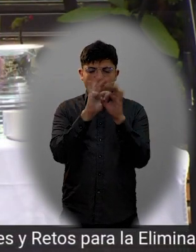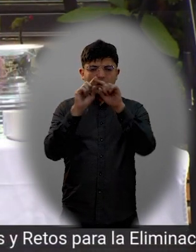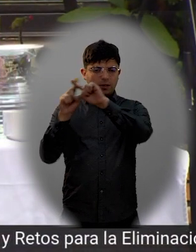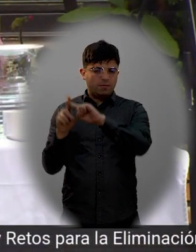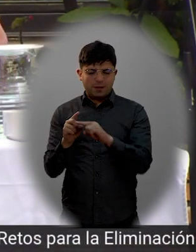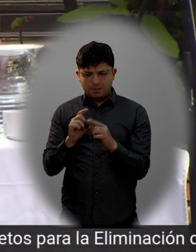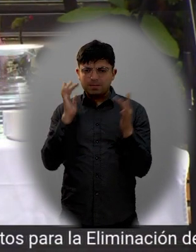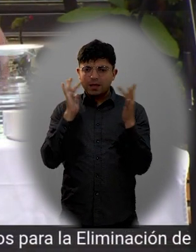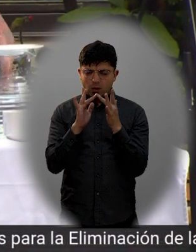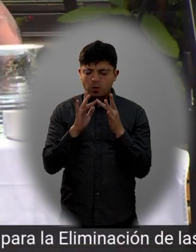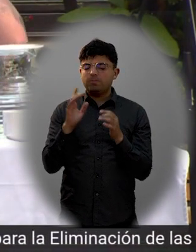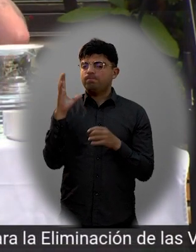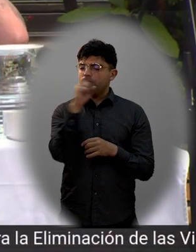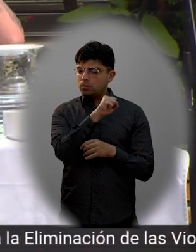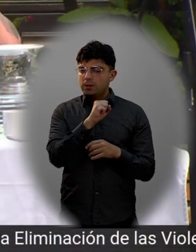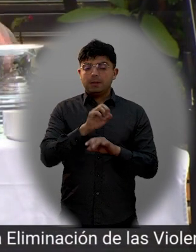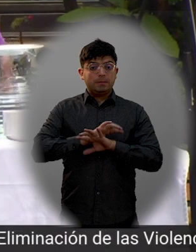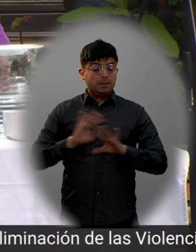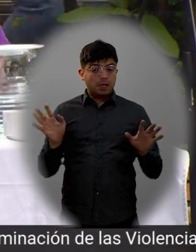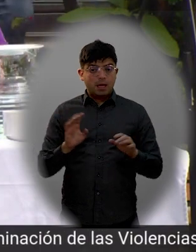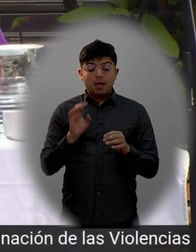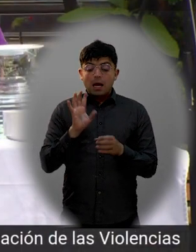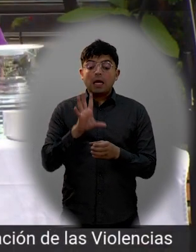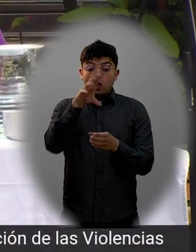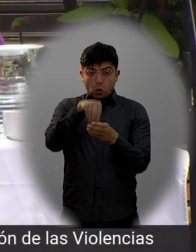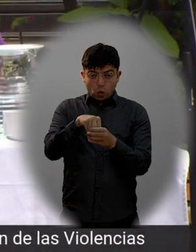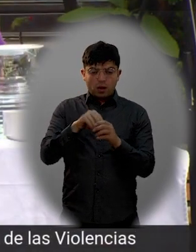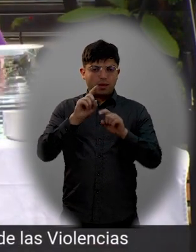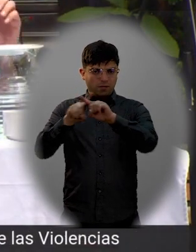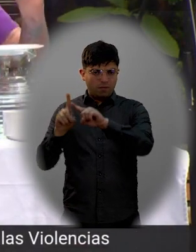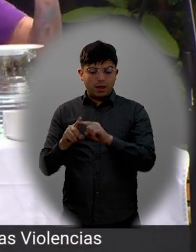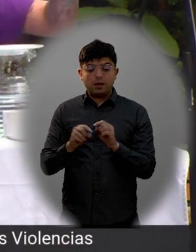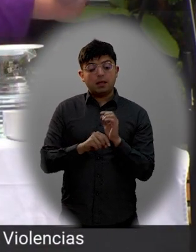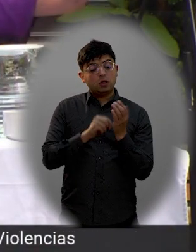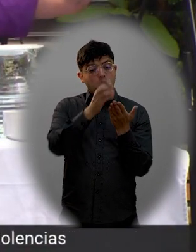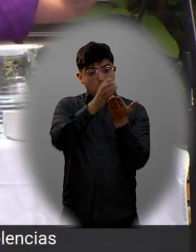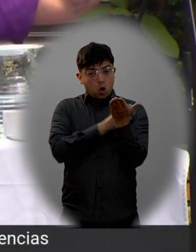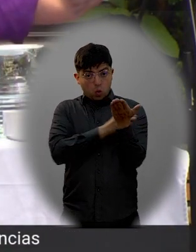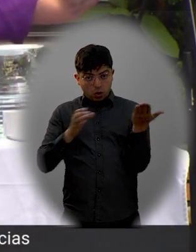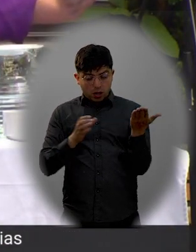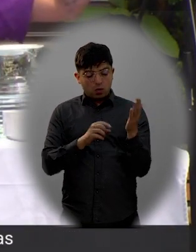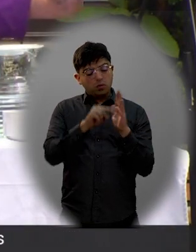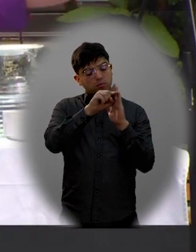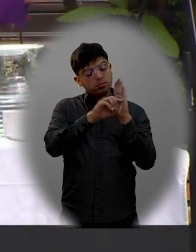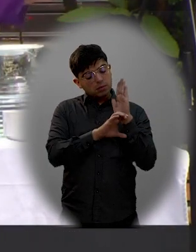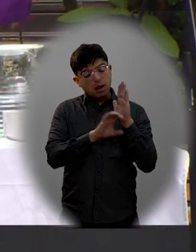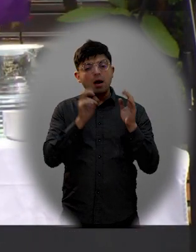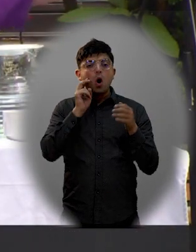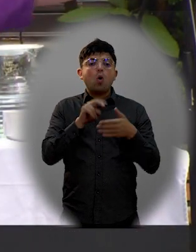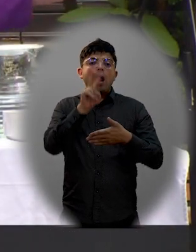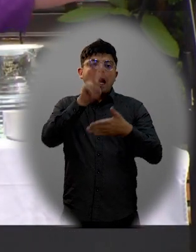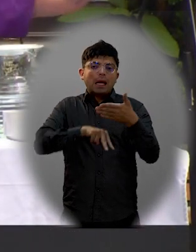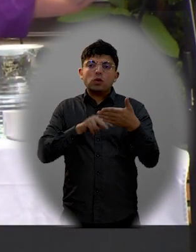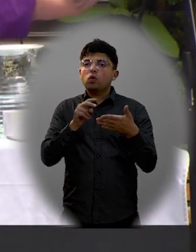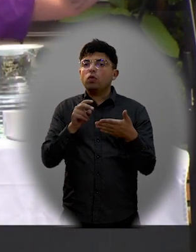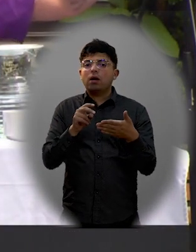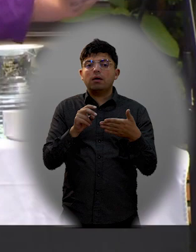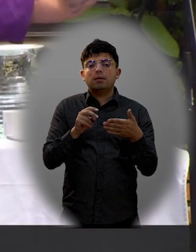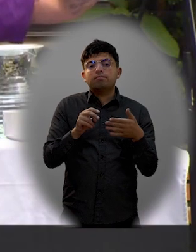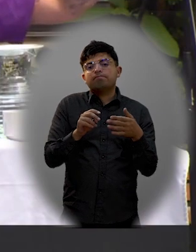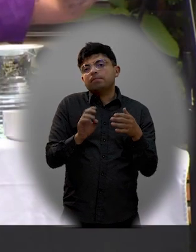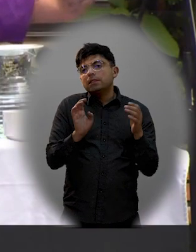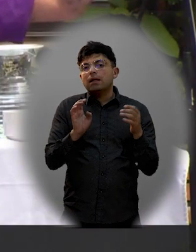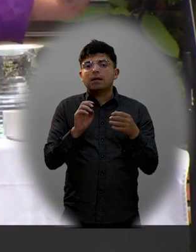ese sentido no es simplemente incluir las diferencias en el currículo y meter por ahí una lectura de una mujer al final